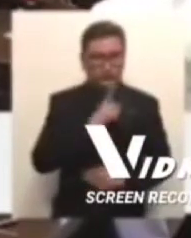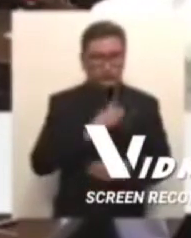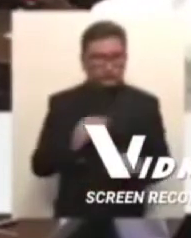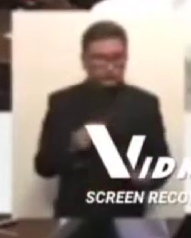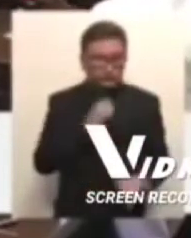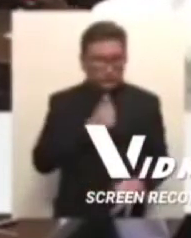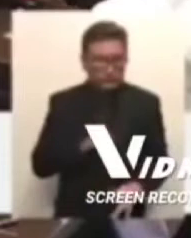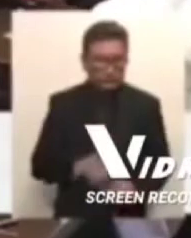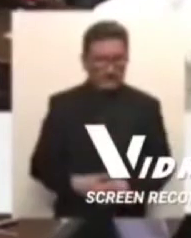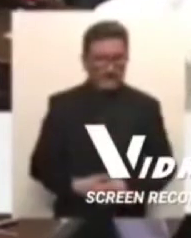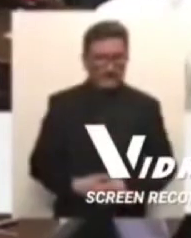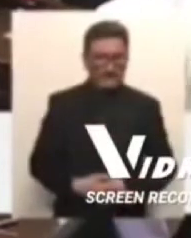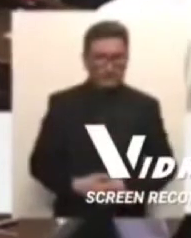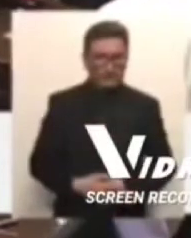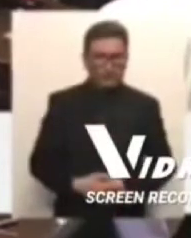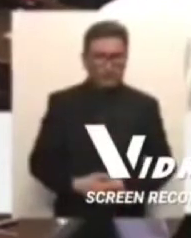calla.